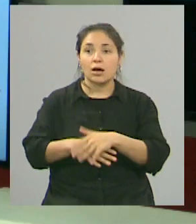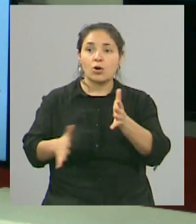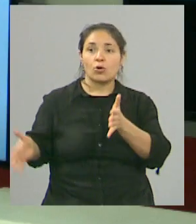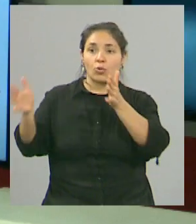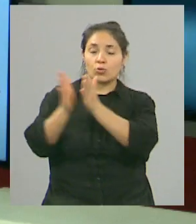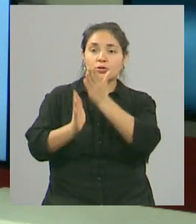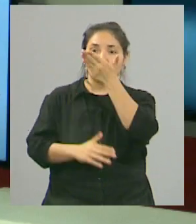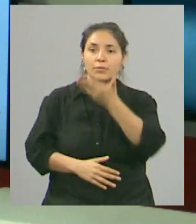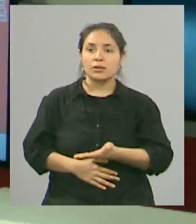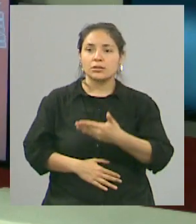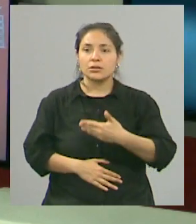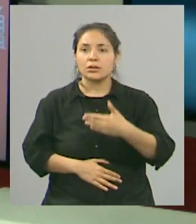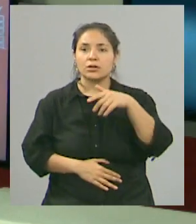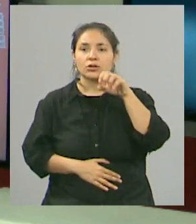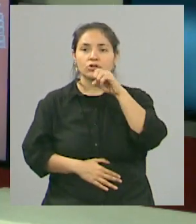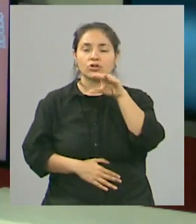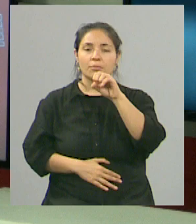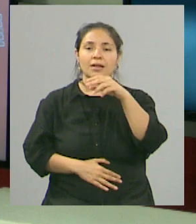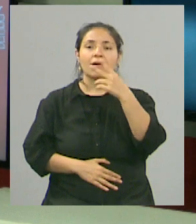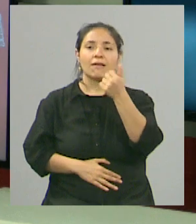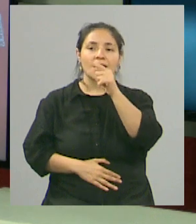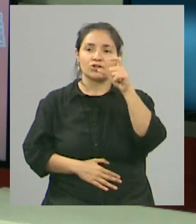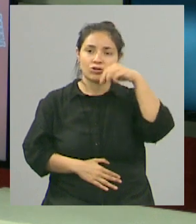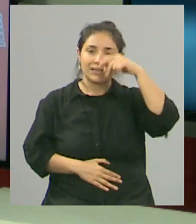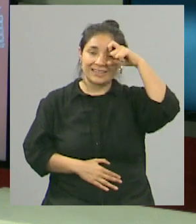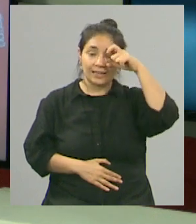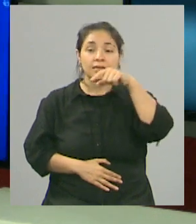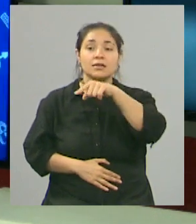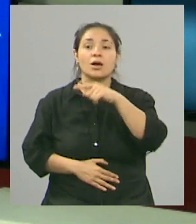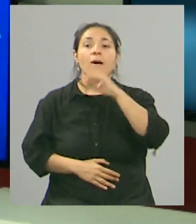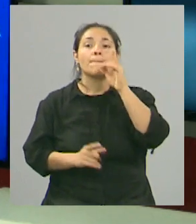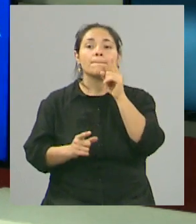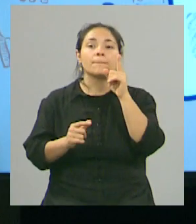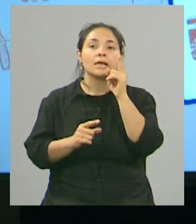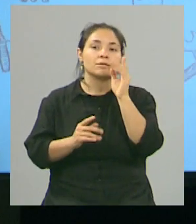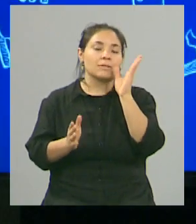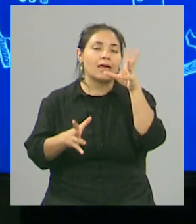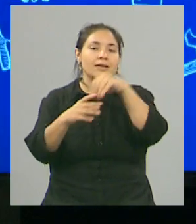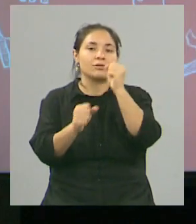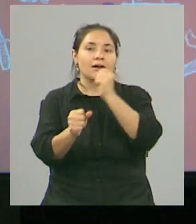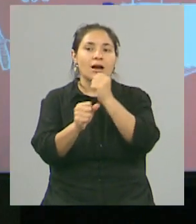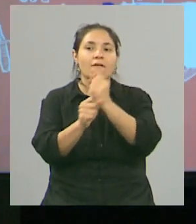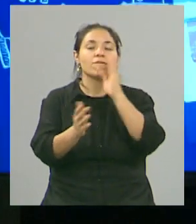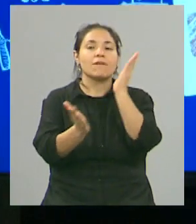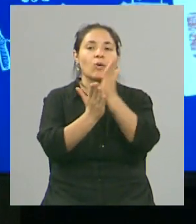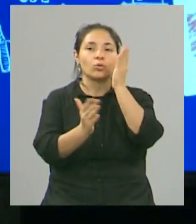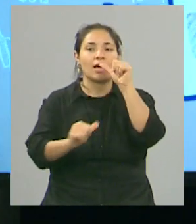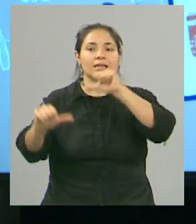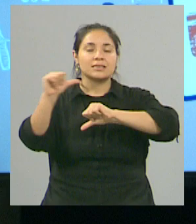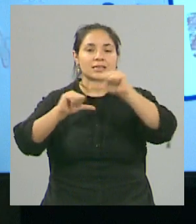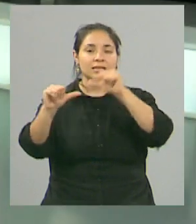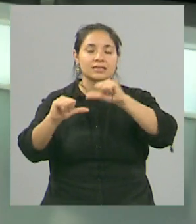es coordinadora del área de Derechos Humanos de la Facultad de Ciencias Políticas y Sociales. ¿Cómo estás, Silvana?